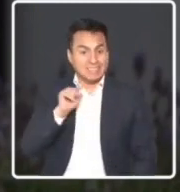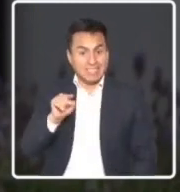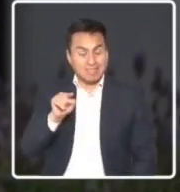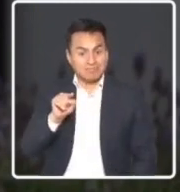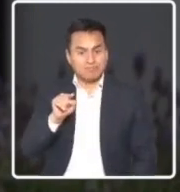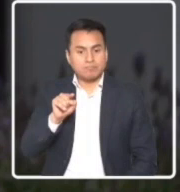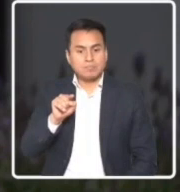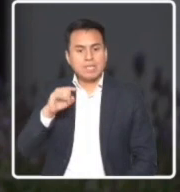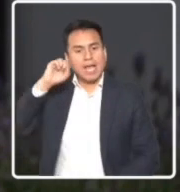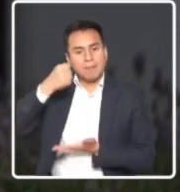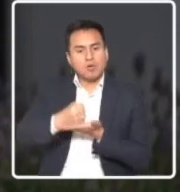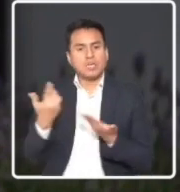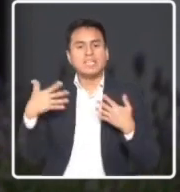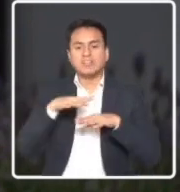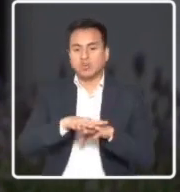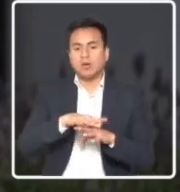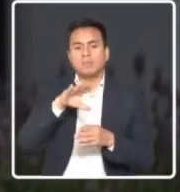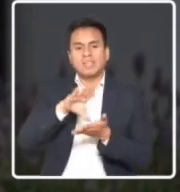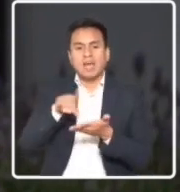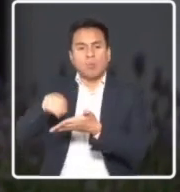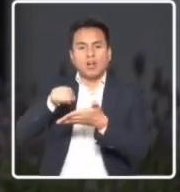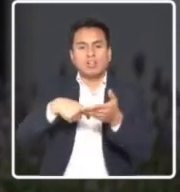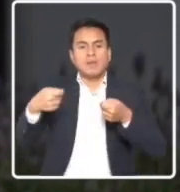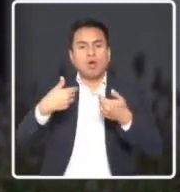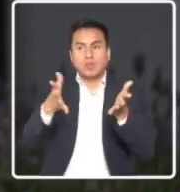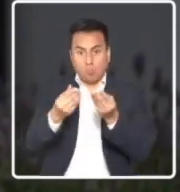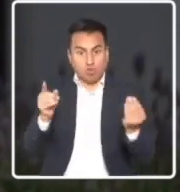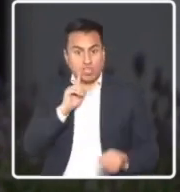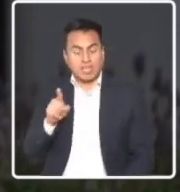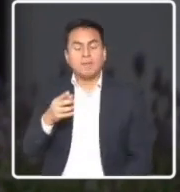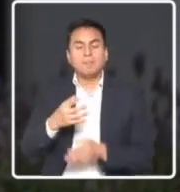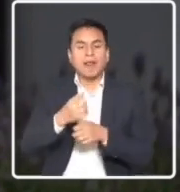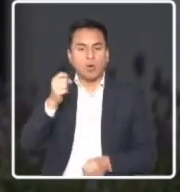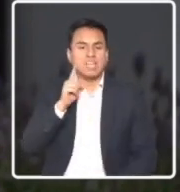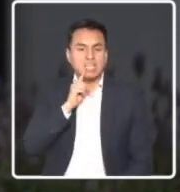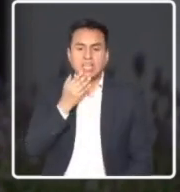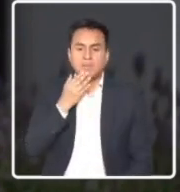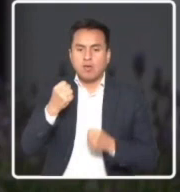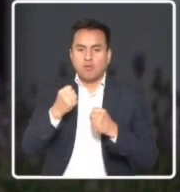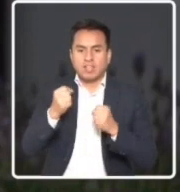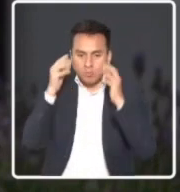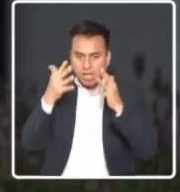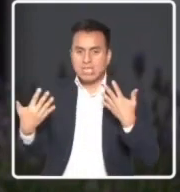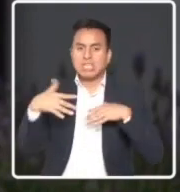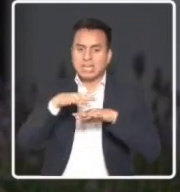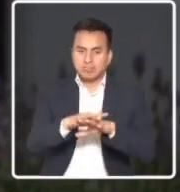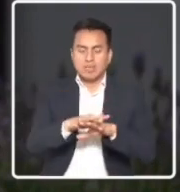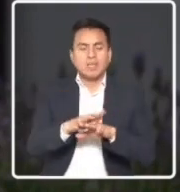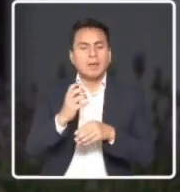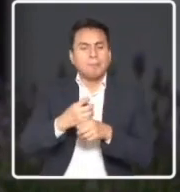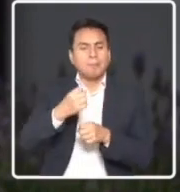que es el campeón en la integración, el país que tiene más acuerdos de libre comercio, Paraguay también tiene una fuerte vocación de integración.